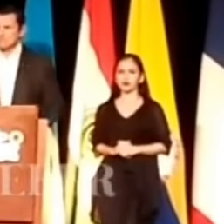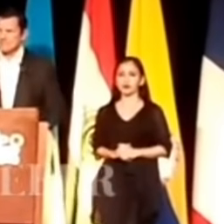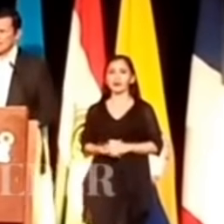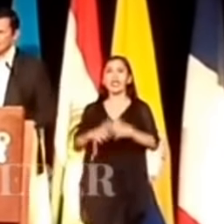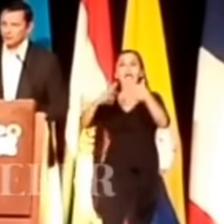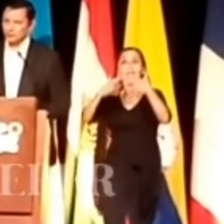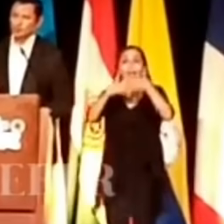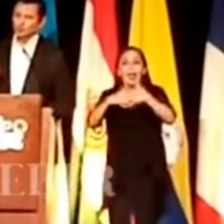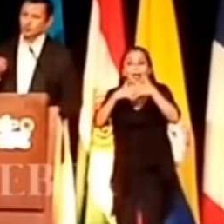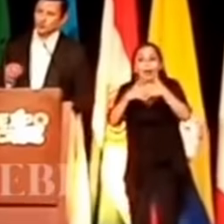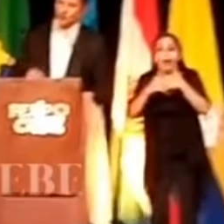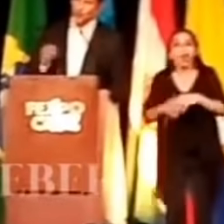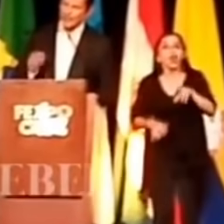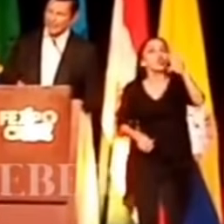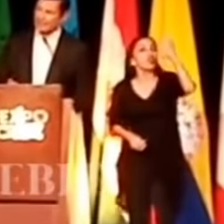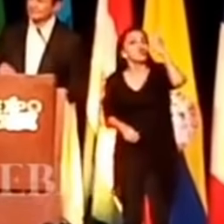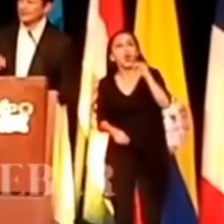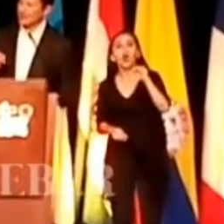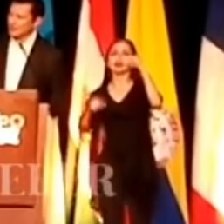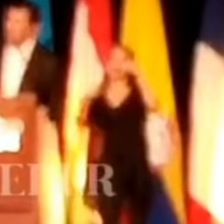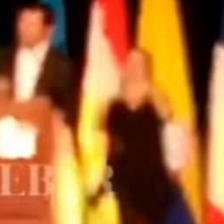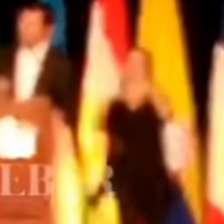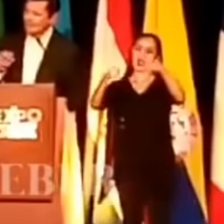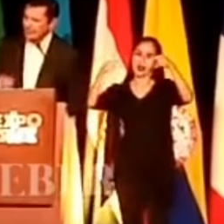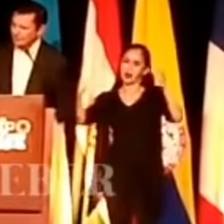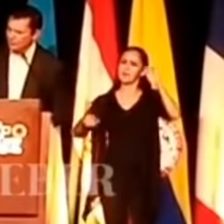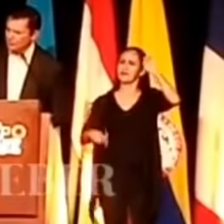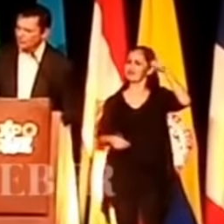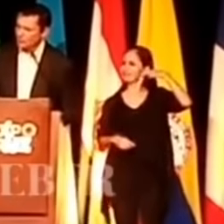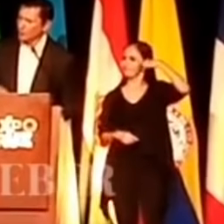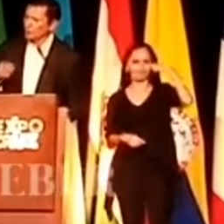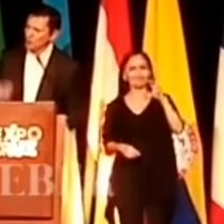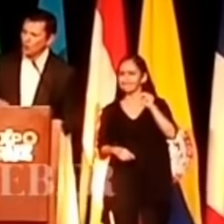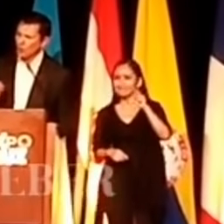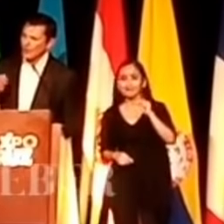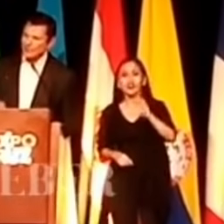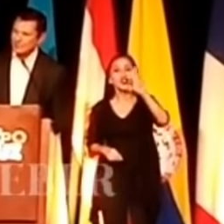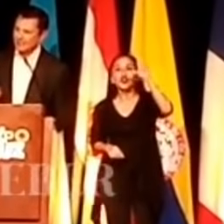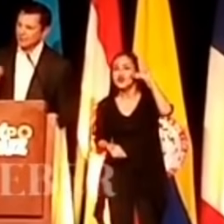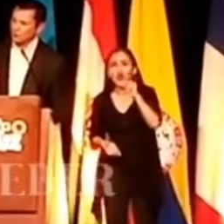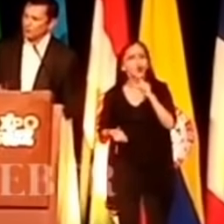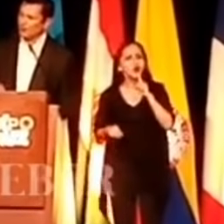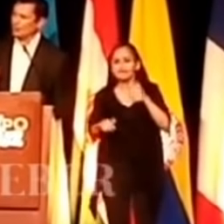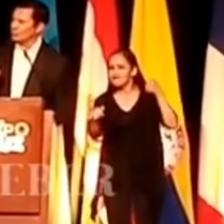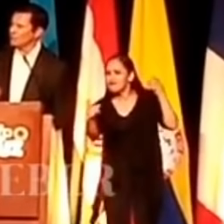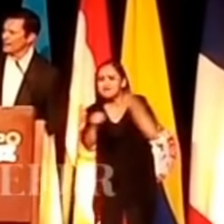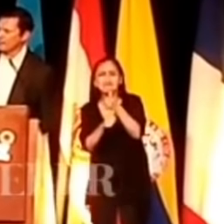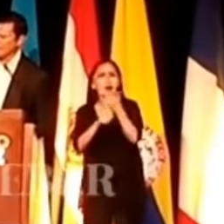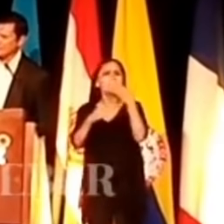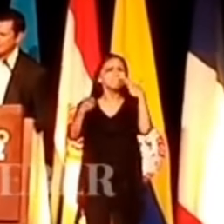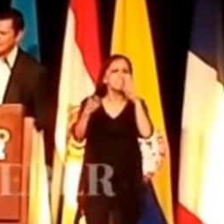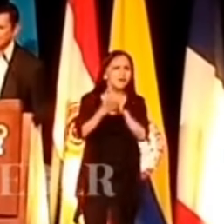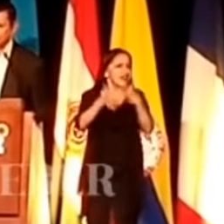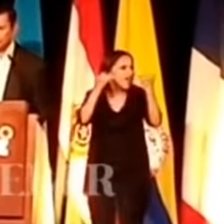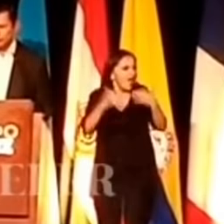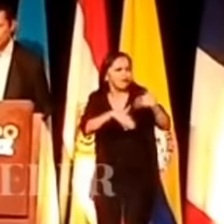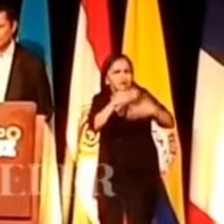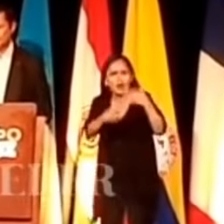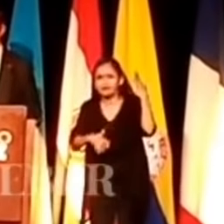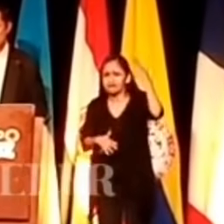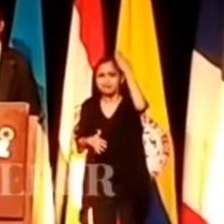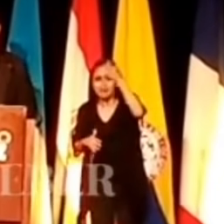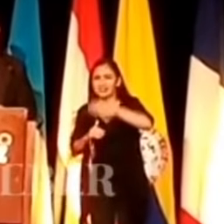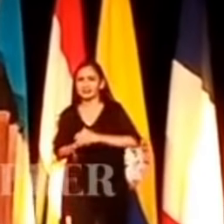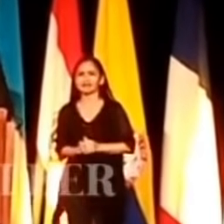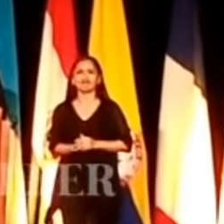el empresario no es enemigo del estado no es culpable de los males presente y futuro